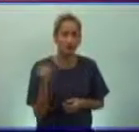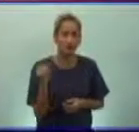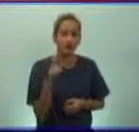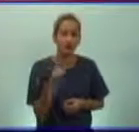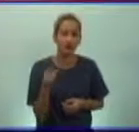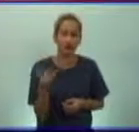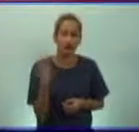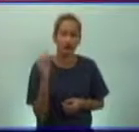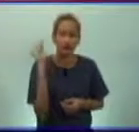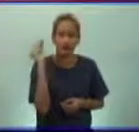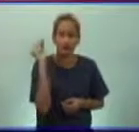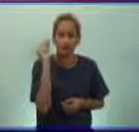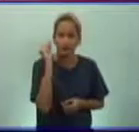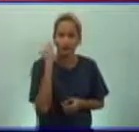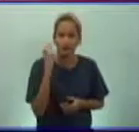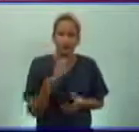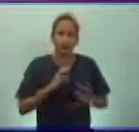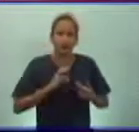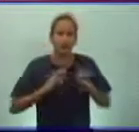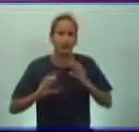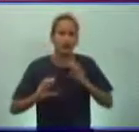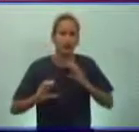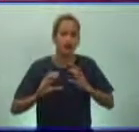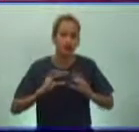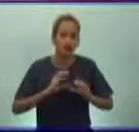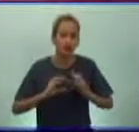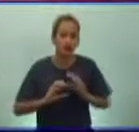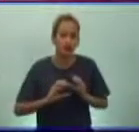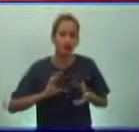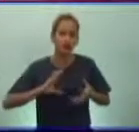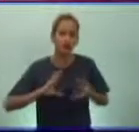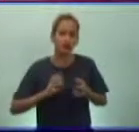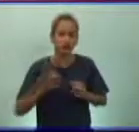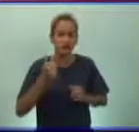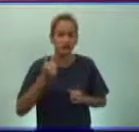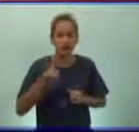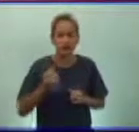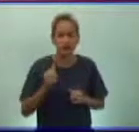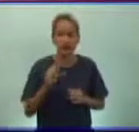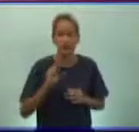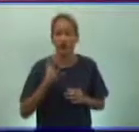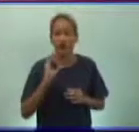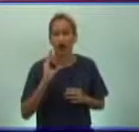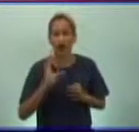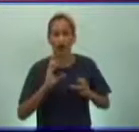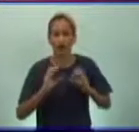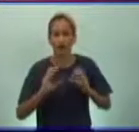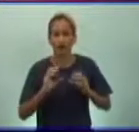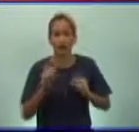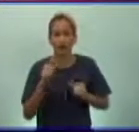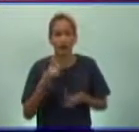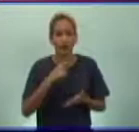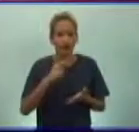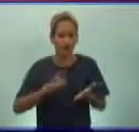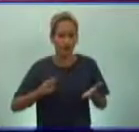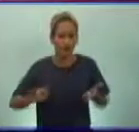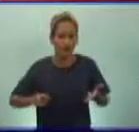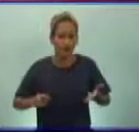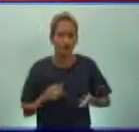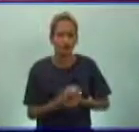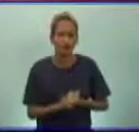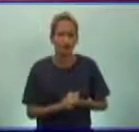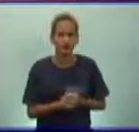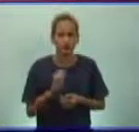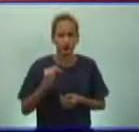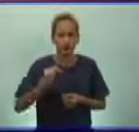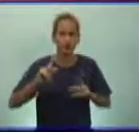niños, logren comunicarse de forma correcta, tanto al hablar como al escribir. Ya estamos de nuevo en